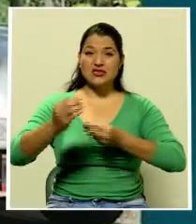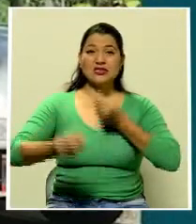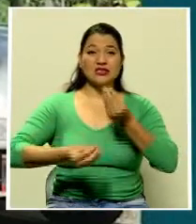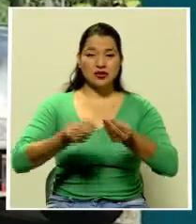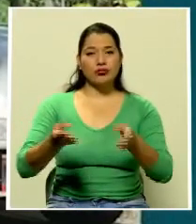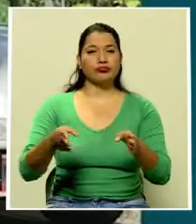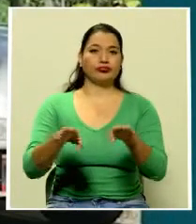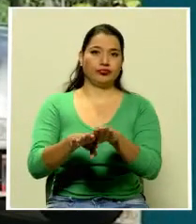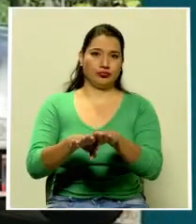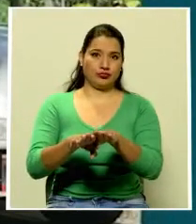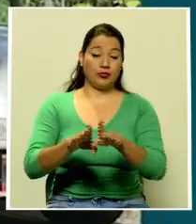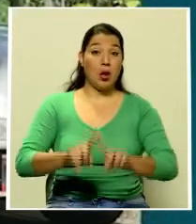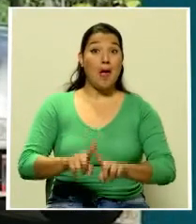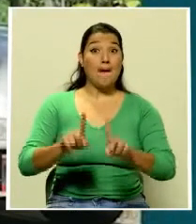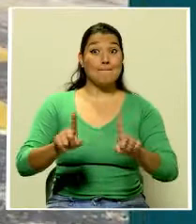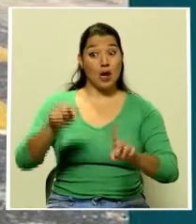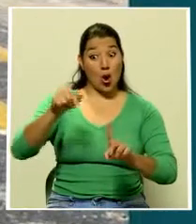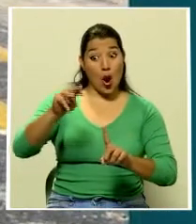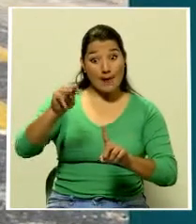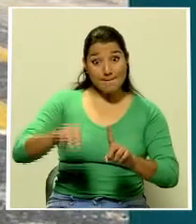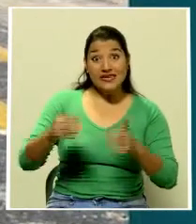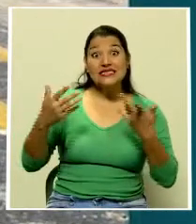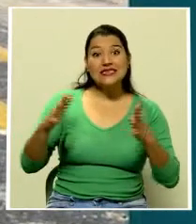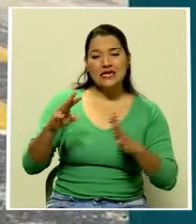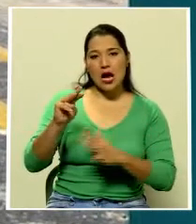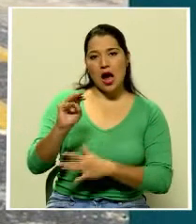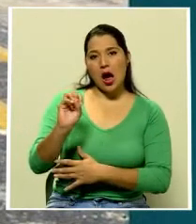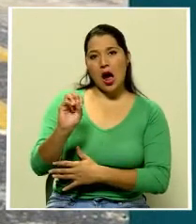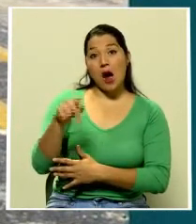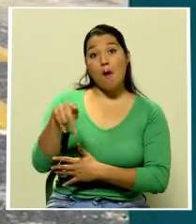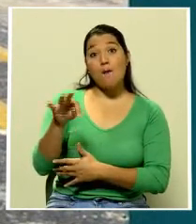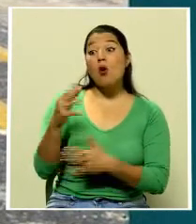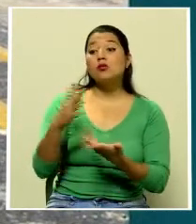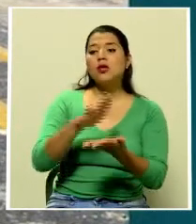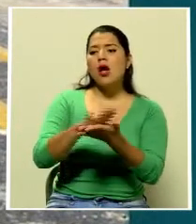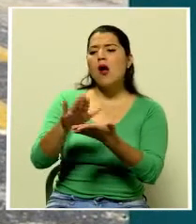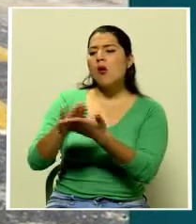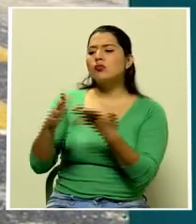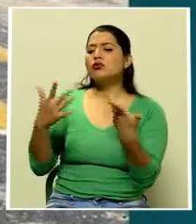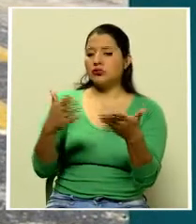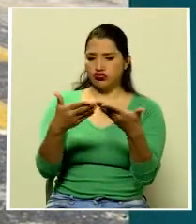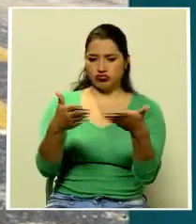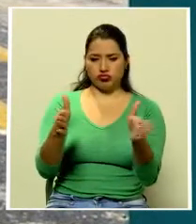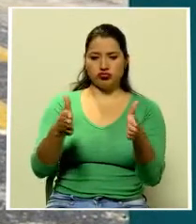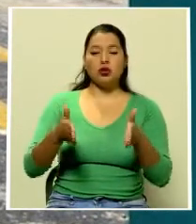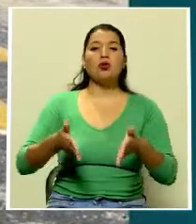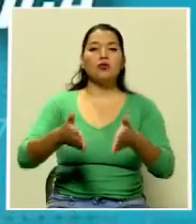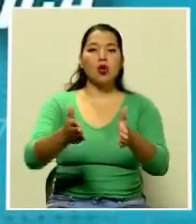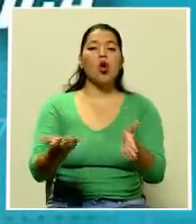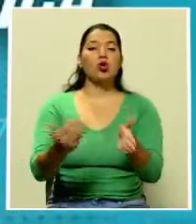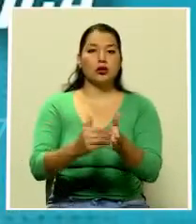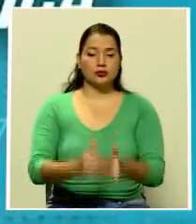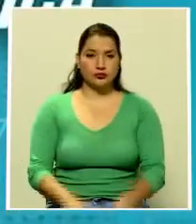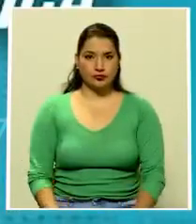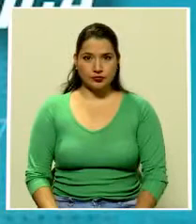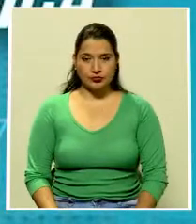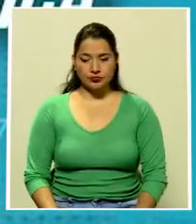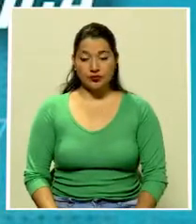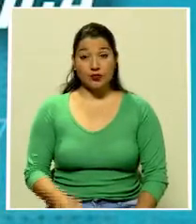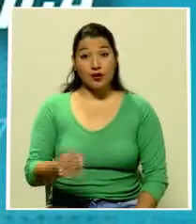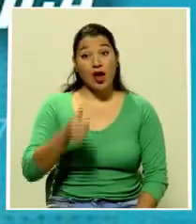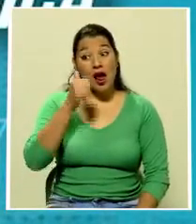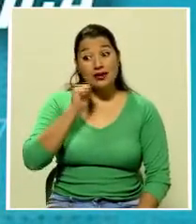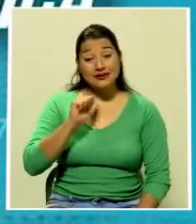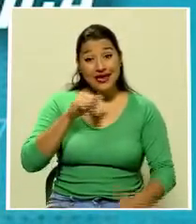completo de la vía. Sin embargo, este martes el MOB realizó la limpieza de escombros y habilitó la carretera. En horas de la